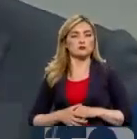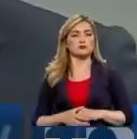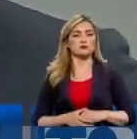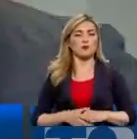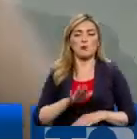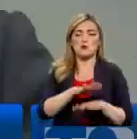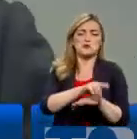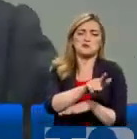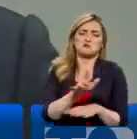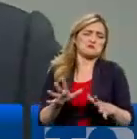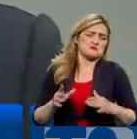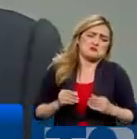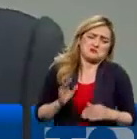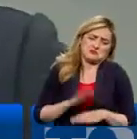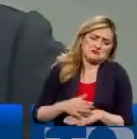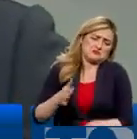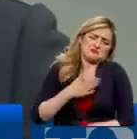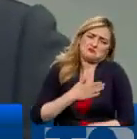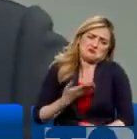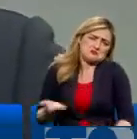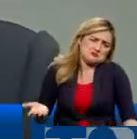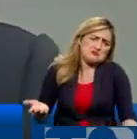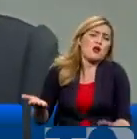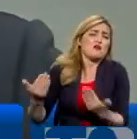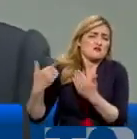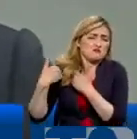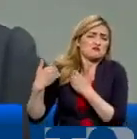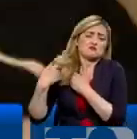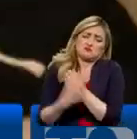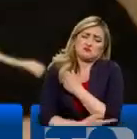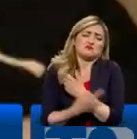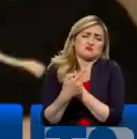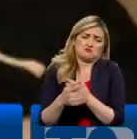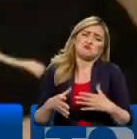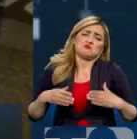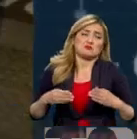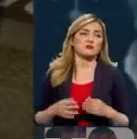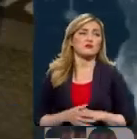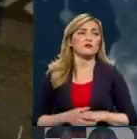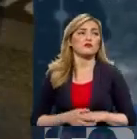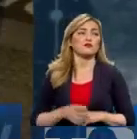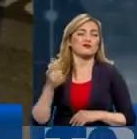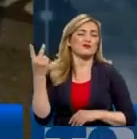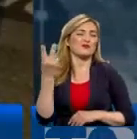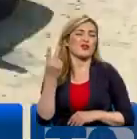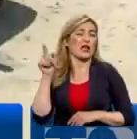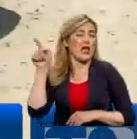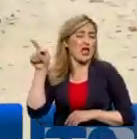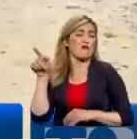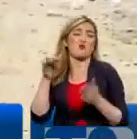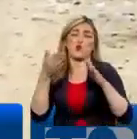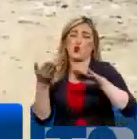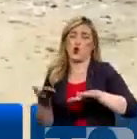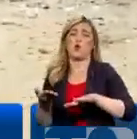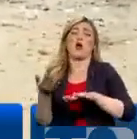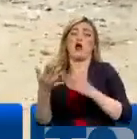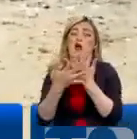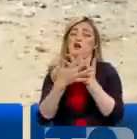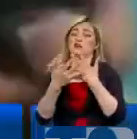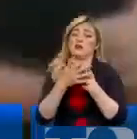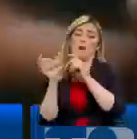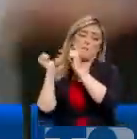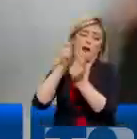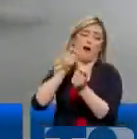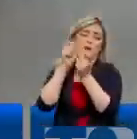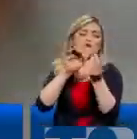su responsabilidad y que por ende está dispuesto a recibir una pena. Oren, junto a Shaidahan, asesinado al interior de la penitenciaría y